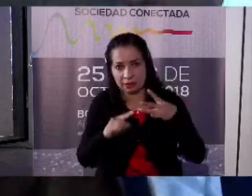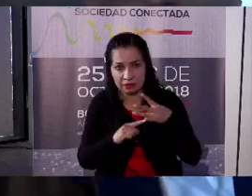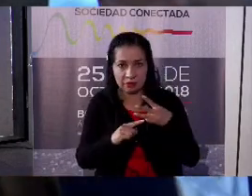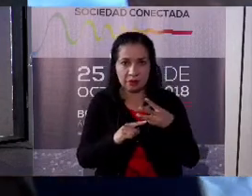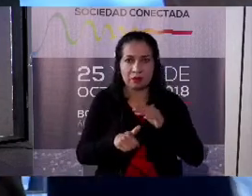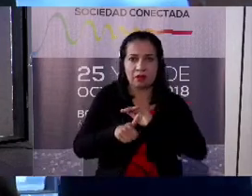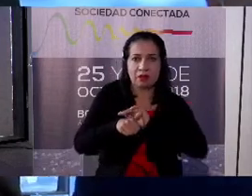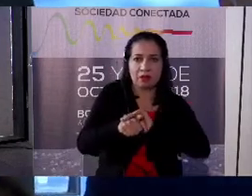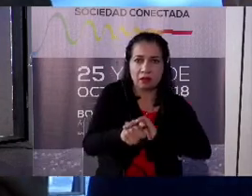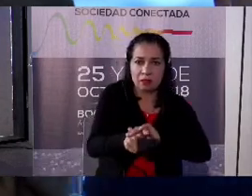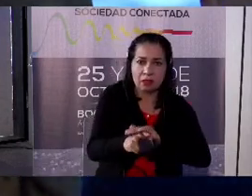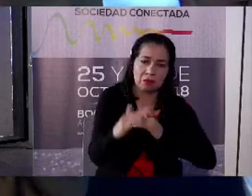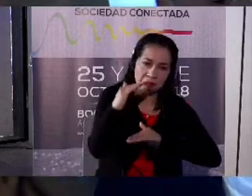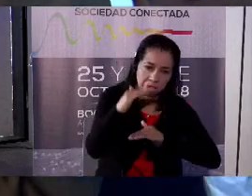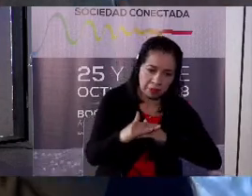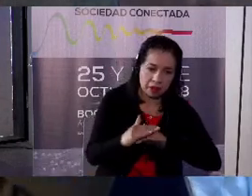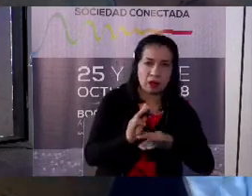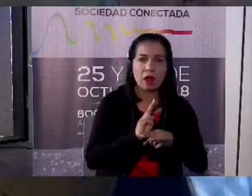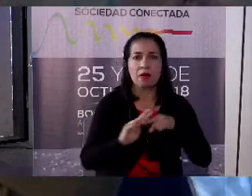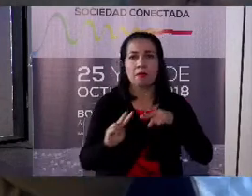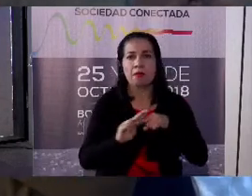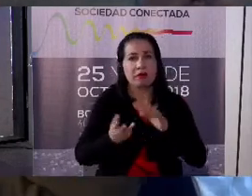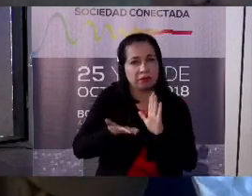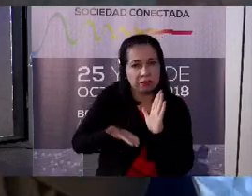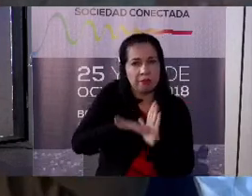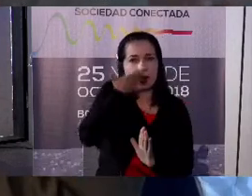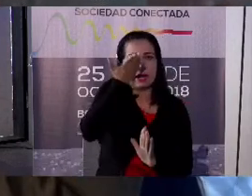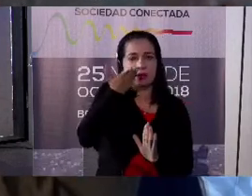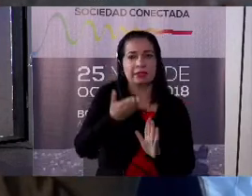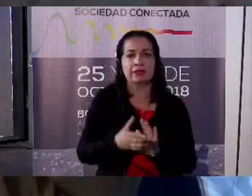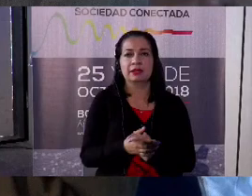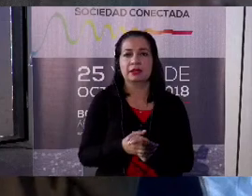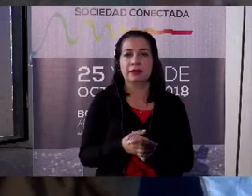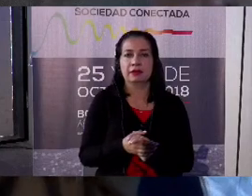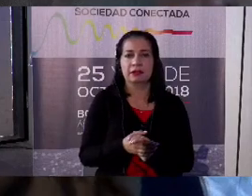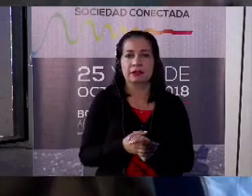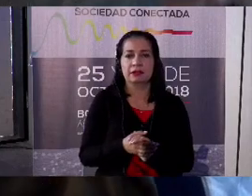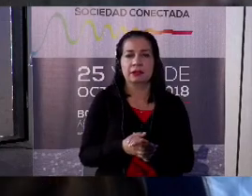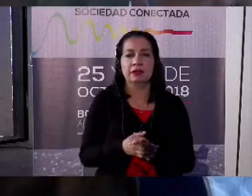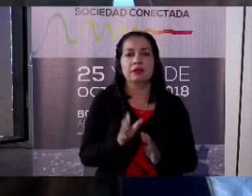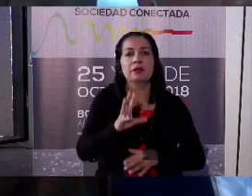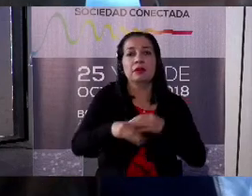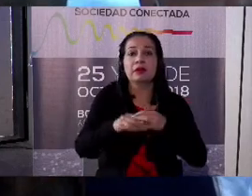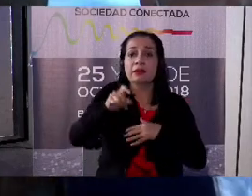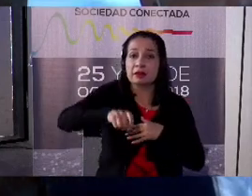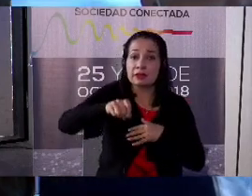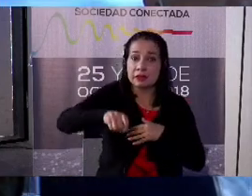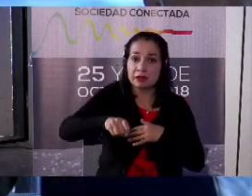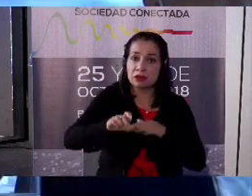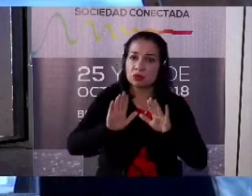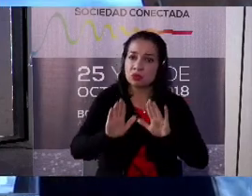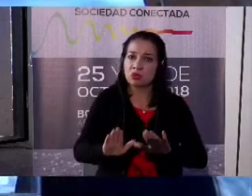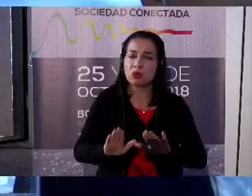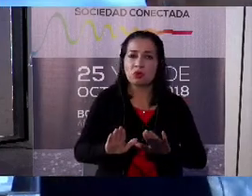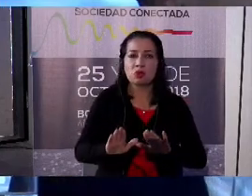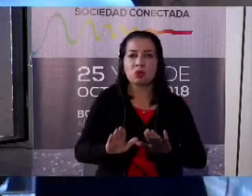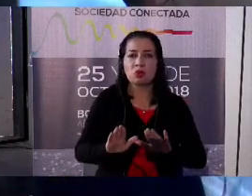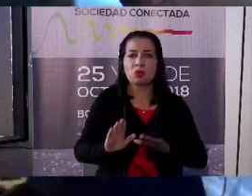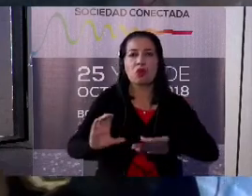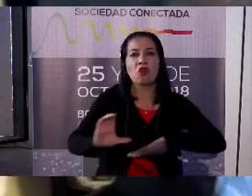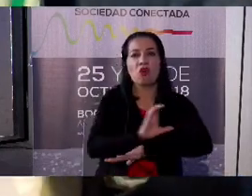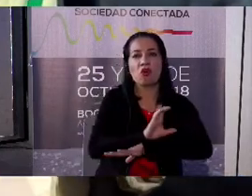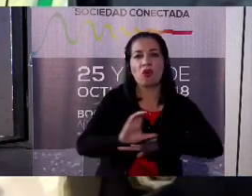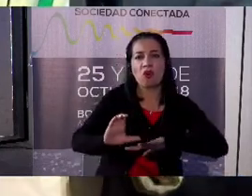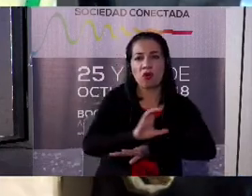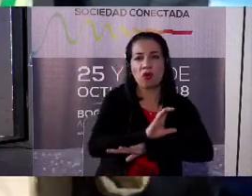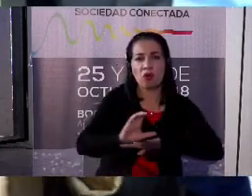latencia altas velocidades y se necesita una familia de cómputo